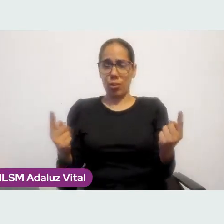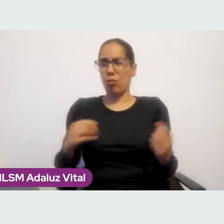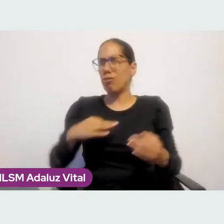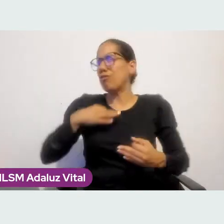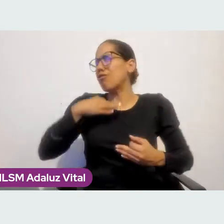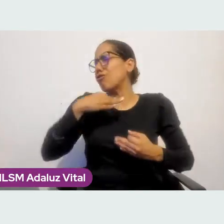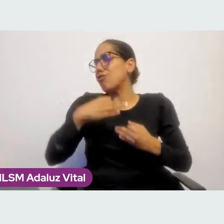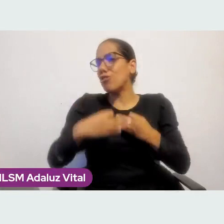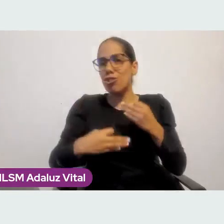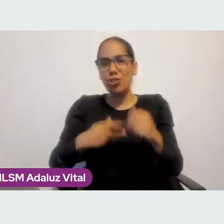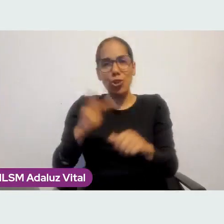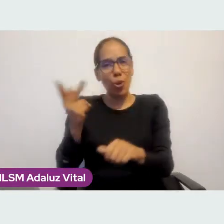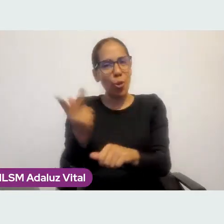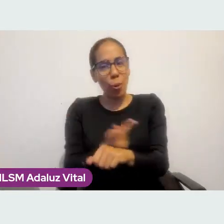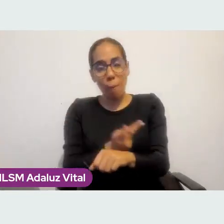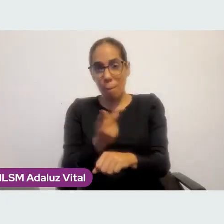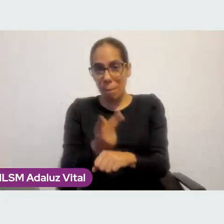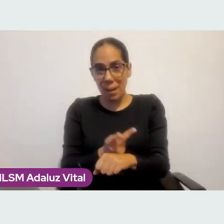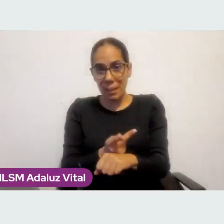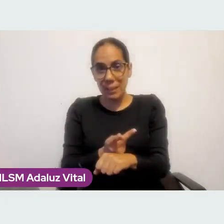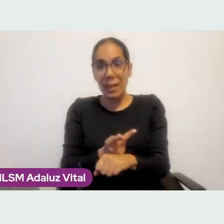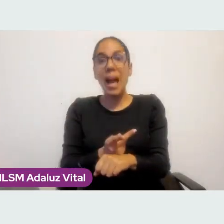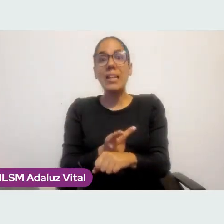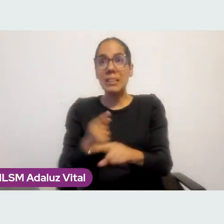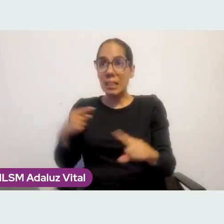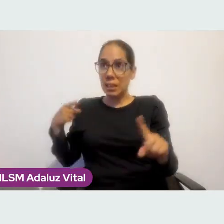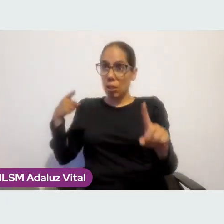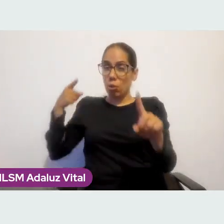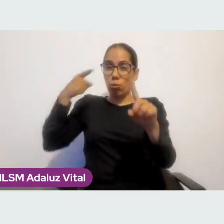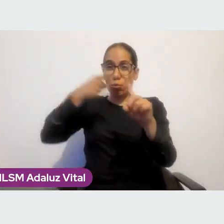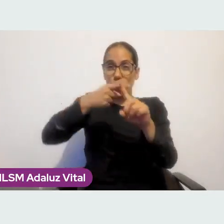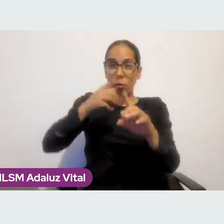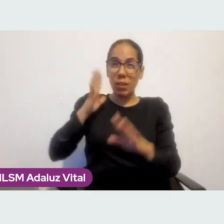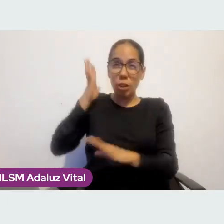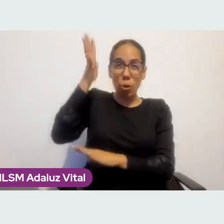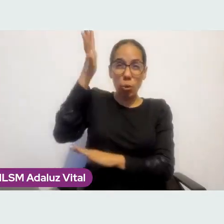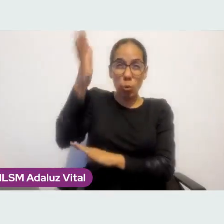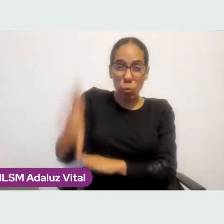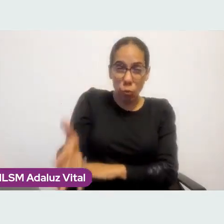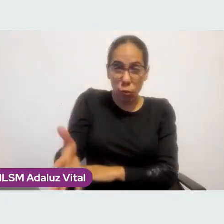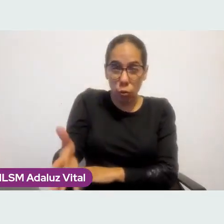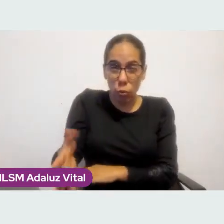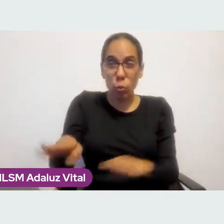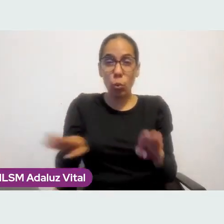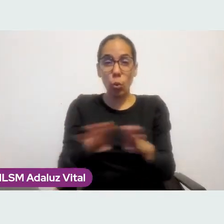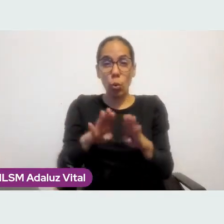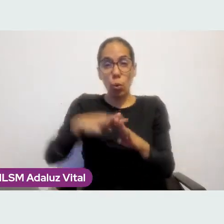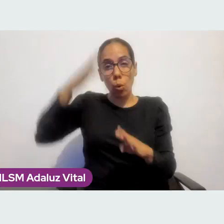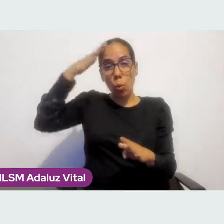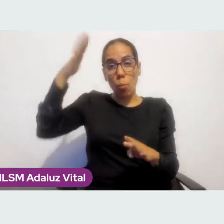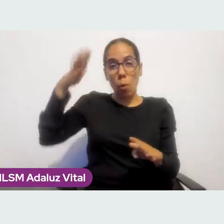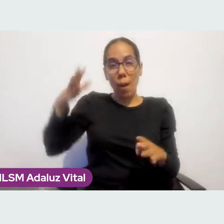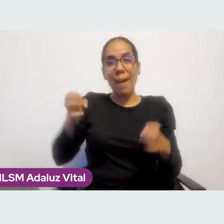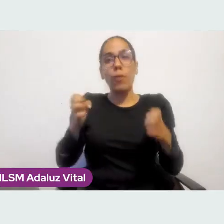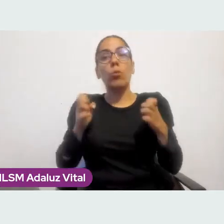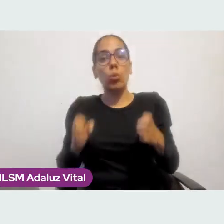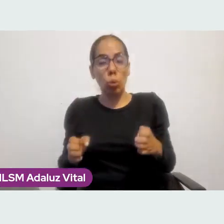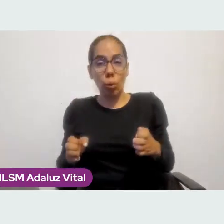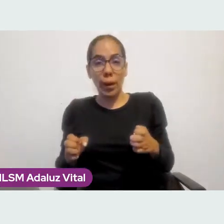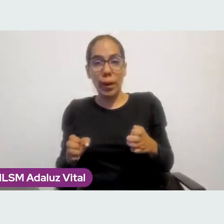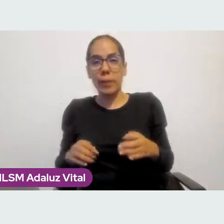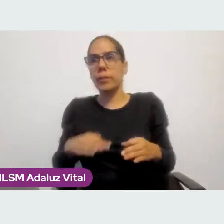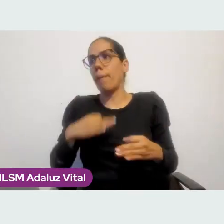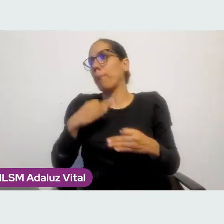ser determinante en la vida adulta, cómo nos tratan, cómo nos crían, las preferencias de